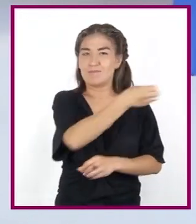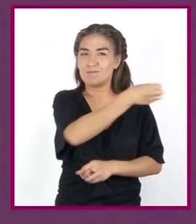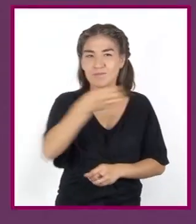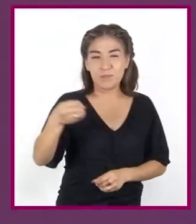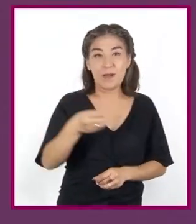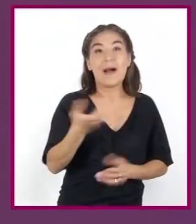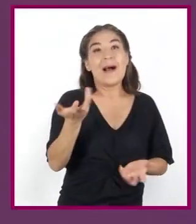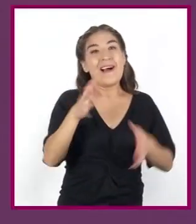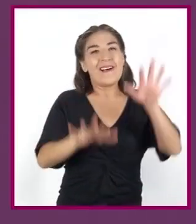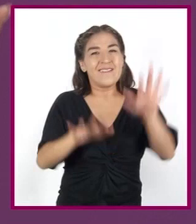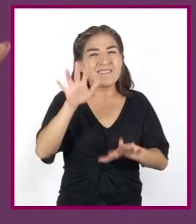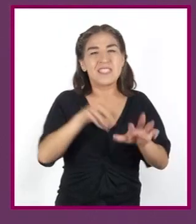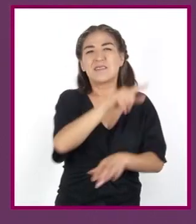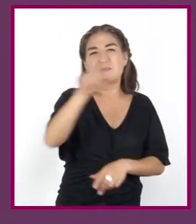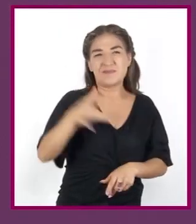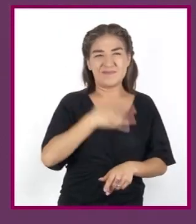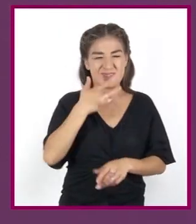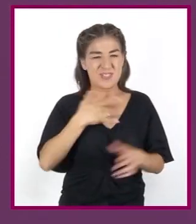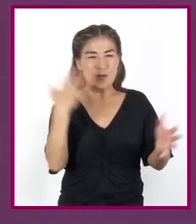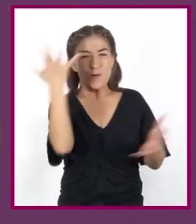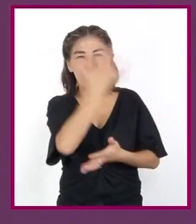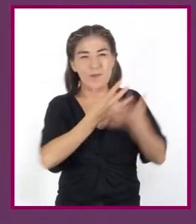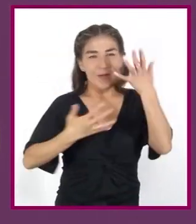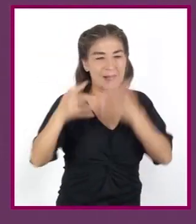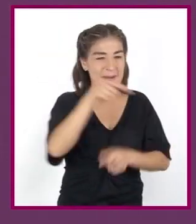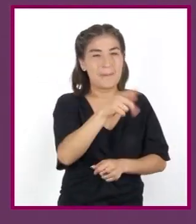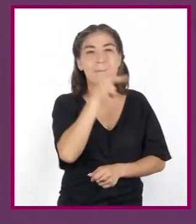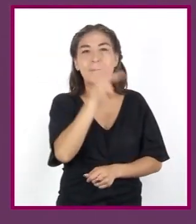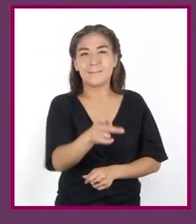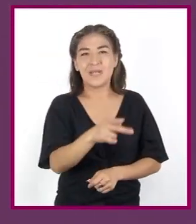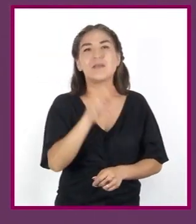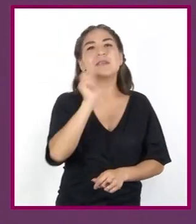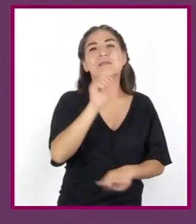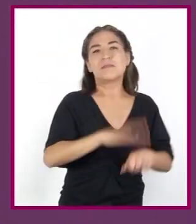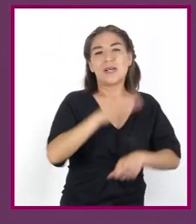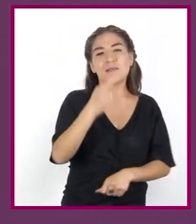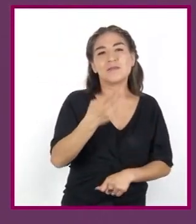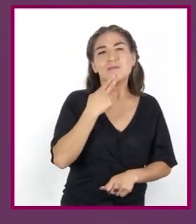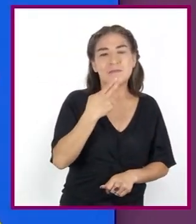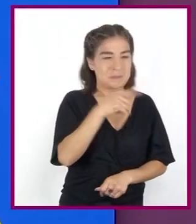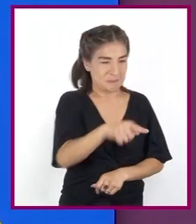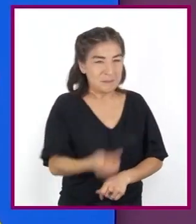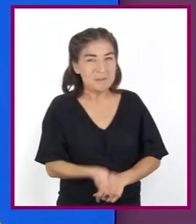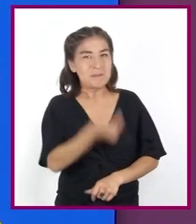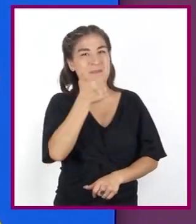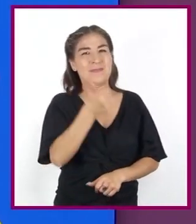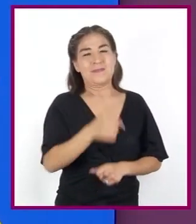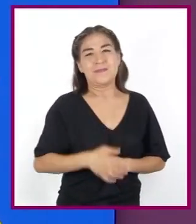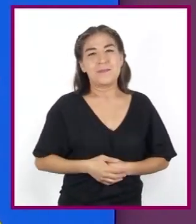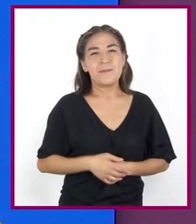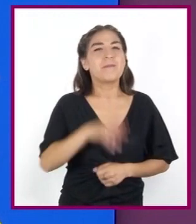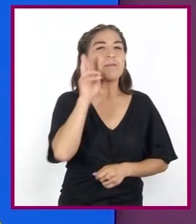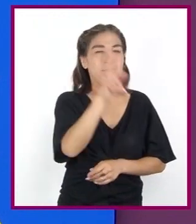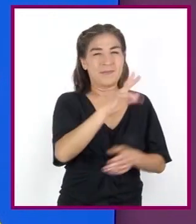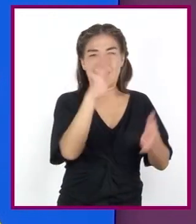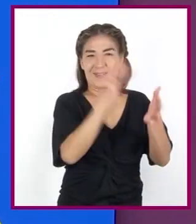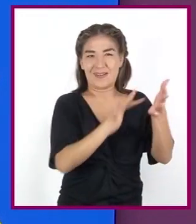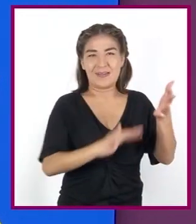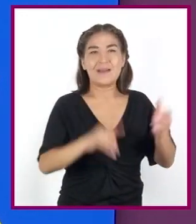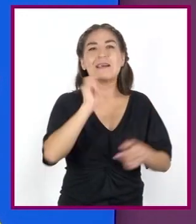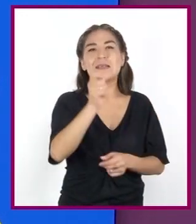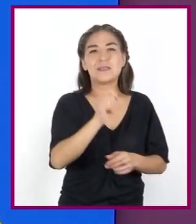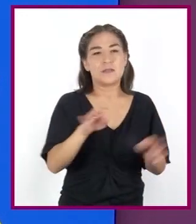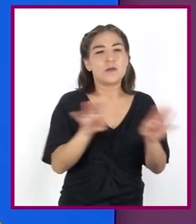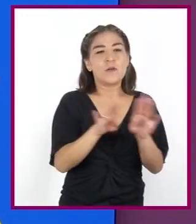ocasiones pueden generar confusiones en las personas que los utilizan por primera vez. Leamos el fragmento que pertenece a